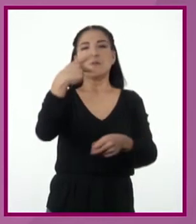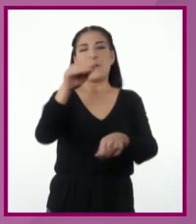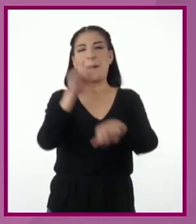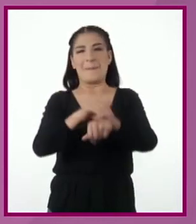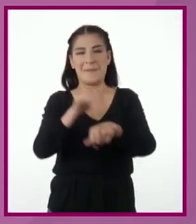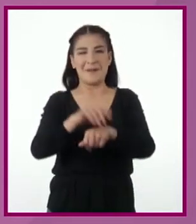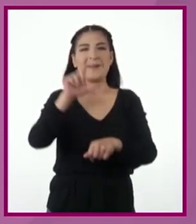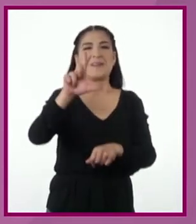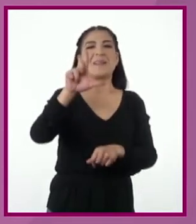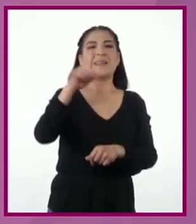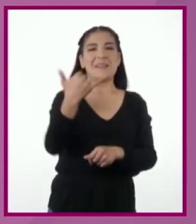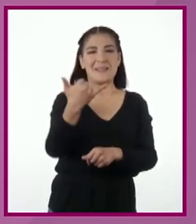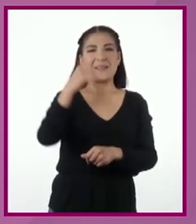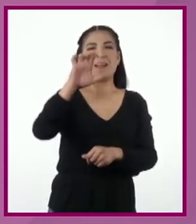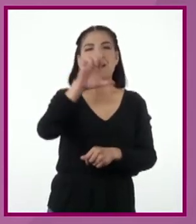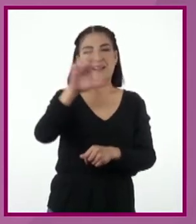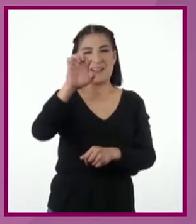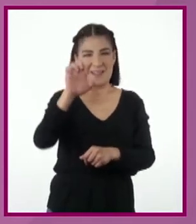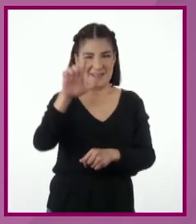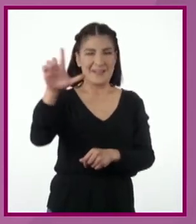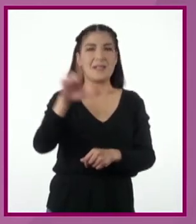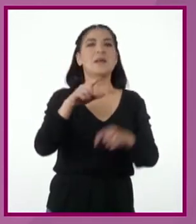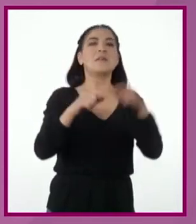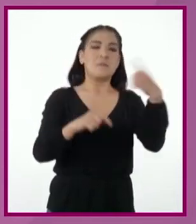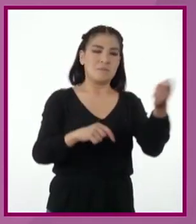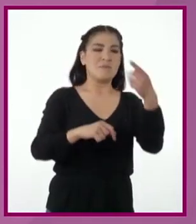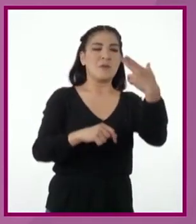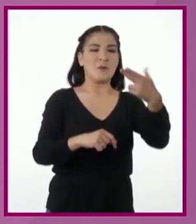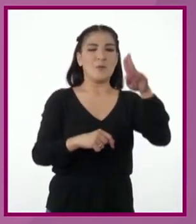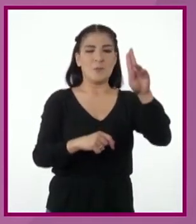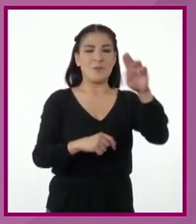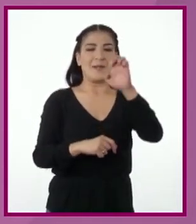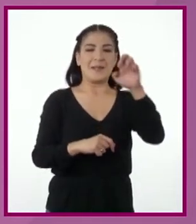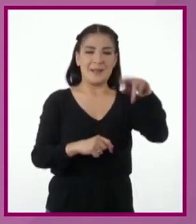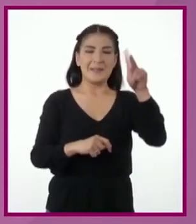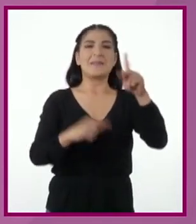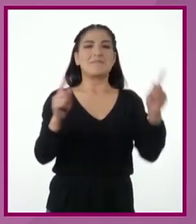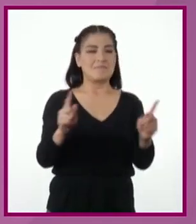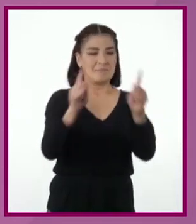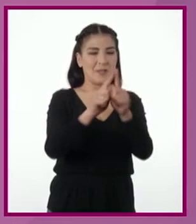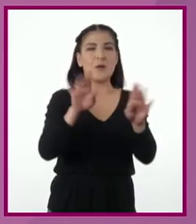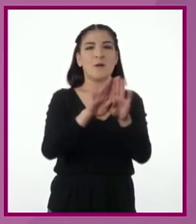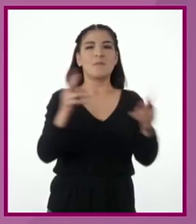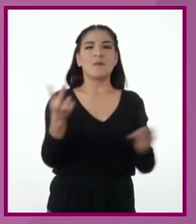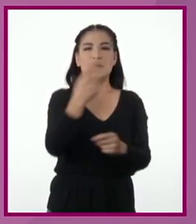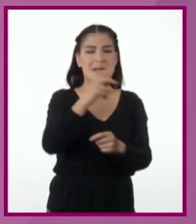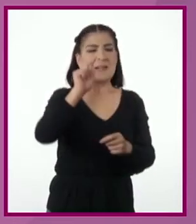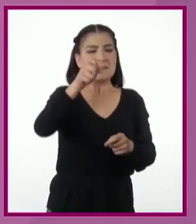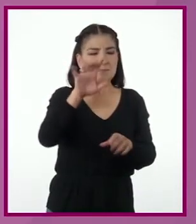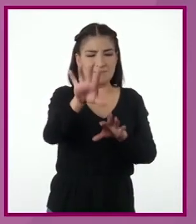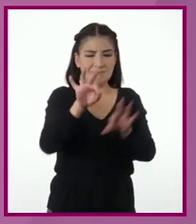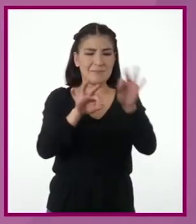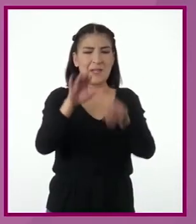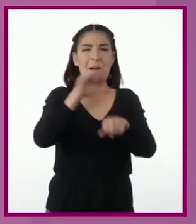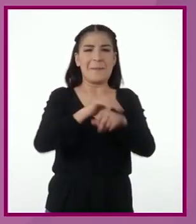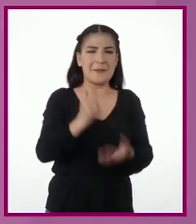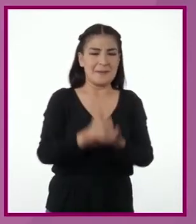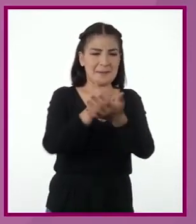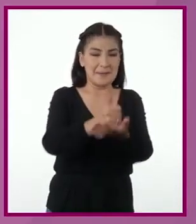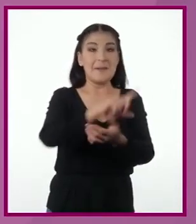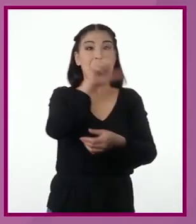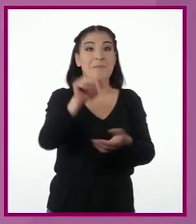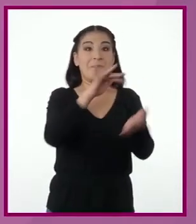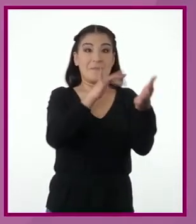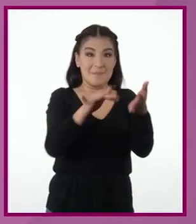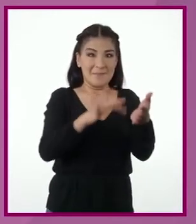Hooker, quienes eran miembros de la Sociedad Linneana, se acordó la lectura conjunta de las ideas de ambos naturalistas. La lectura de los